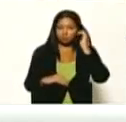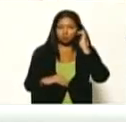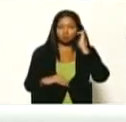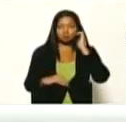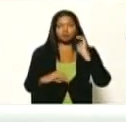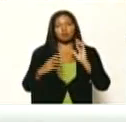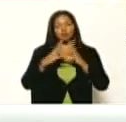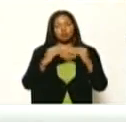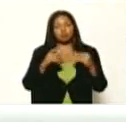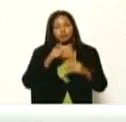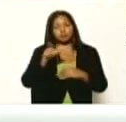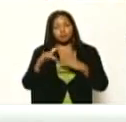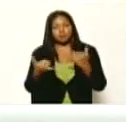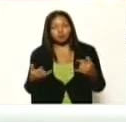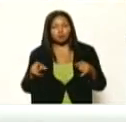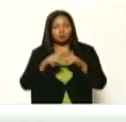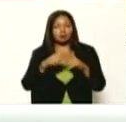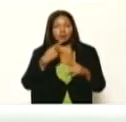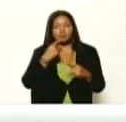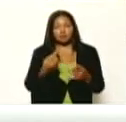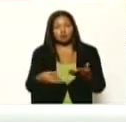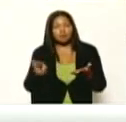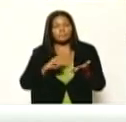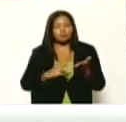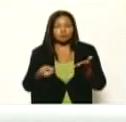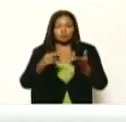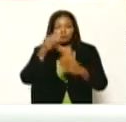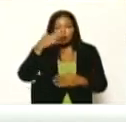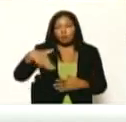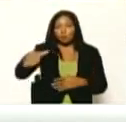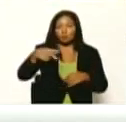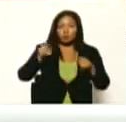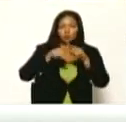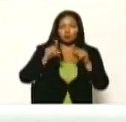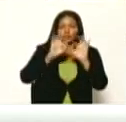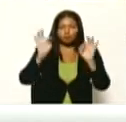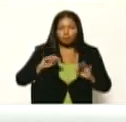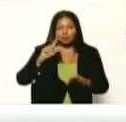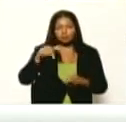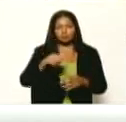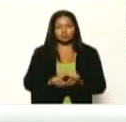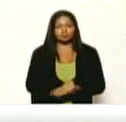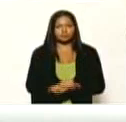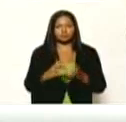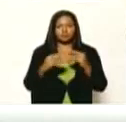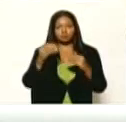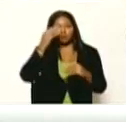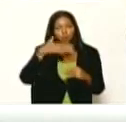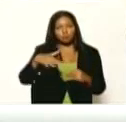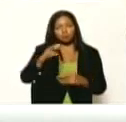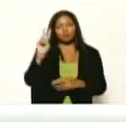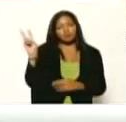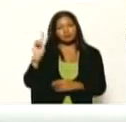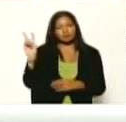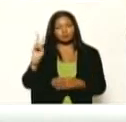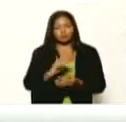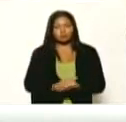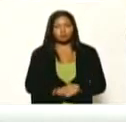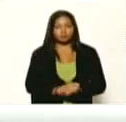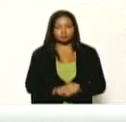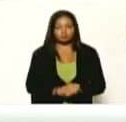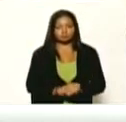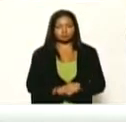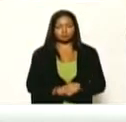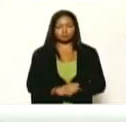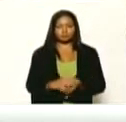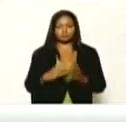los simpatizantes y se lo digo a todo nuestro pueblo, a todo el pueblo venezolano, se lo digo, a todo el